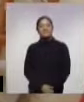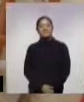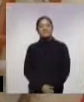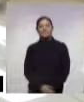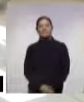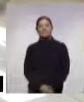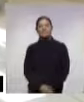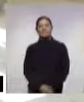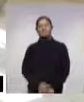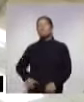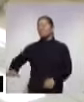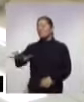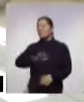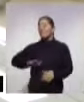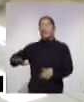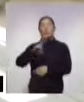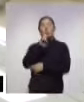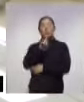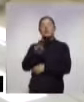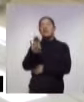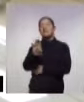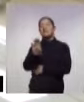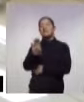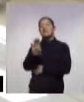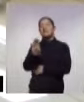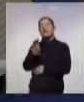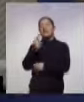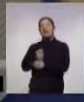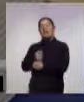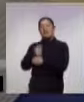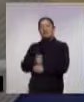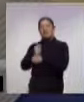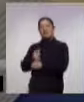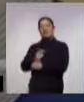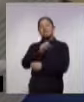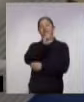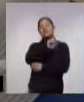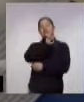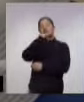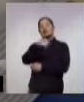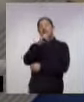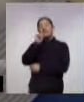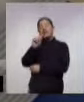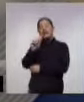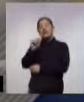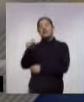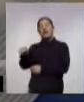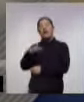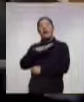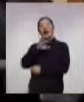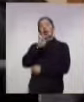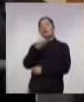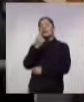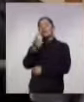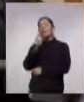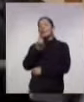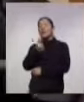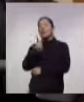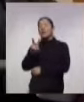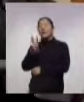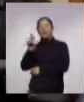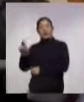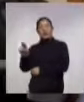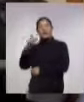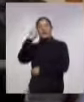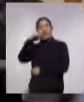La Unidad Básica de Rehabilitación del municipio de San José Teacalco fue una de las 41 VR que el Sistema Estatal para el Desarrollo